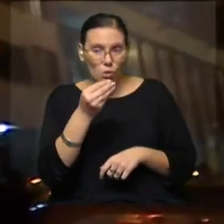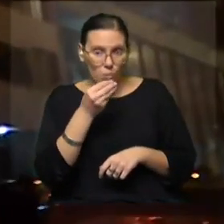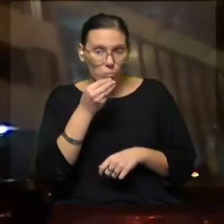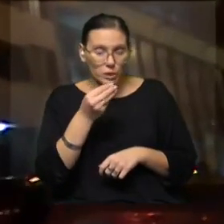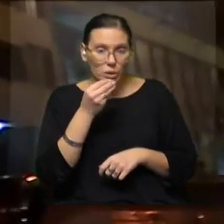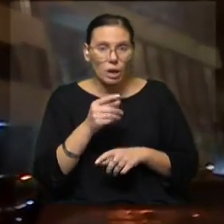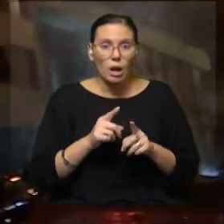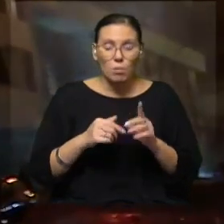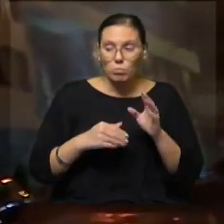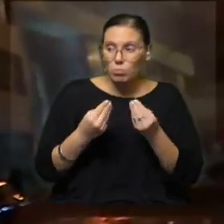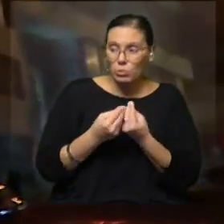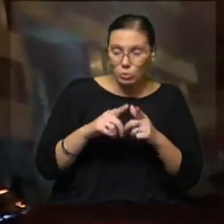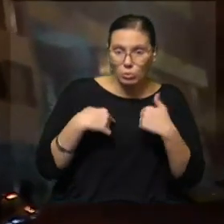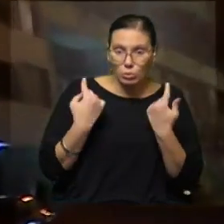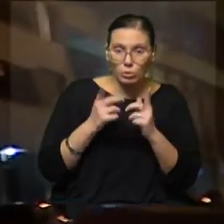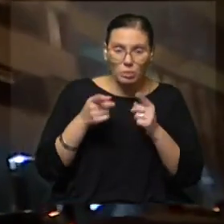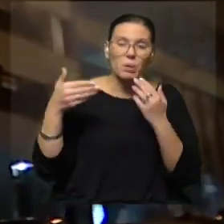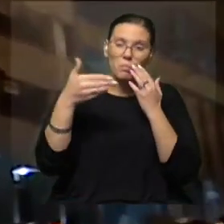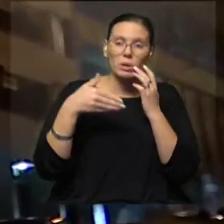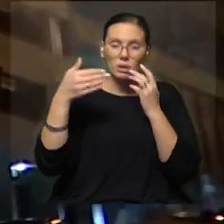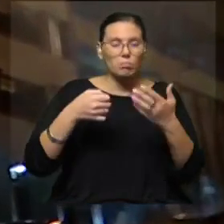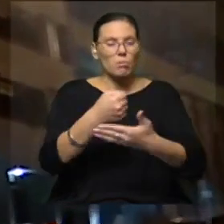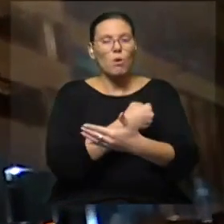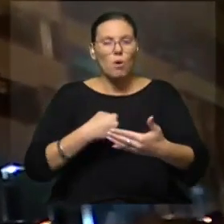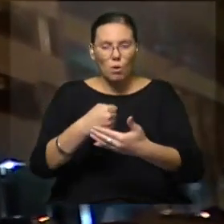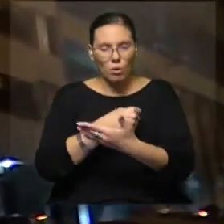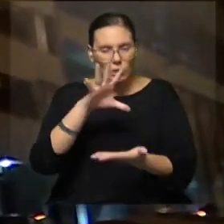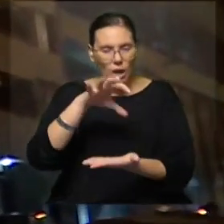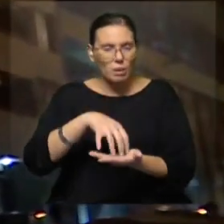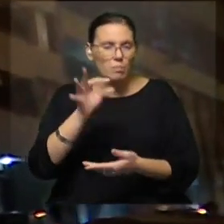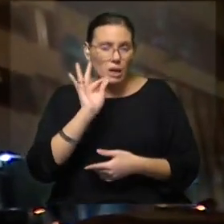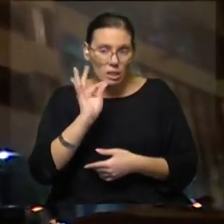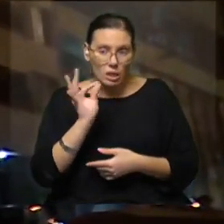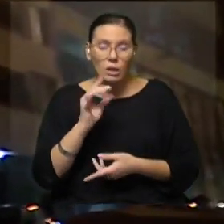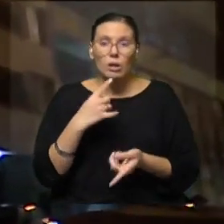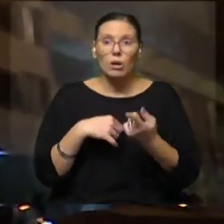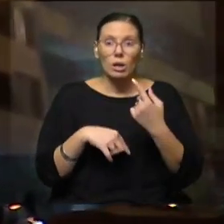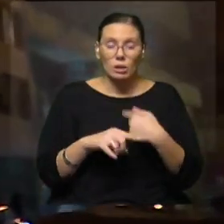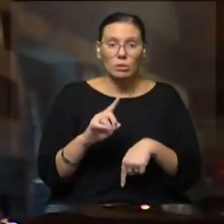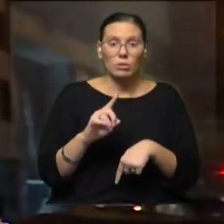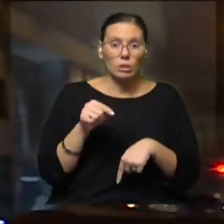Muchos de nosotros también participamos en ollas populares y merenderos populares. Entonces, digo,